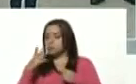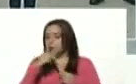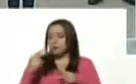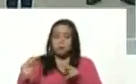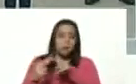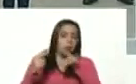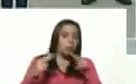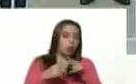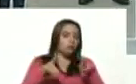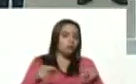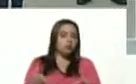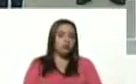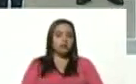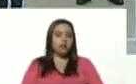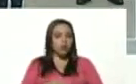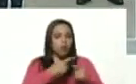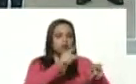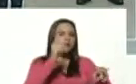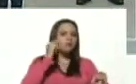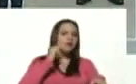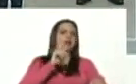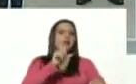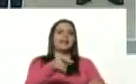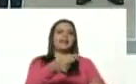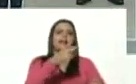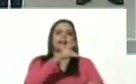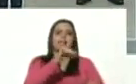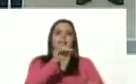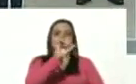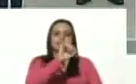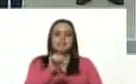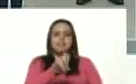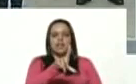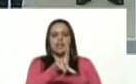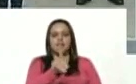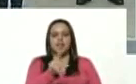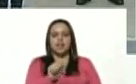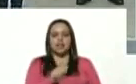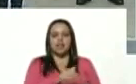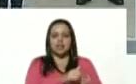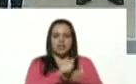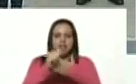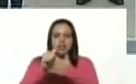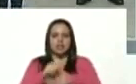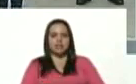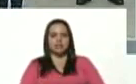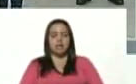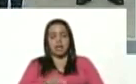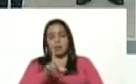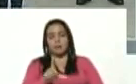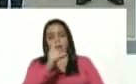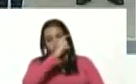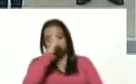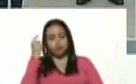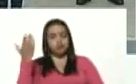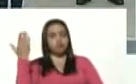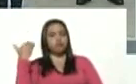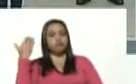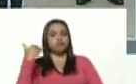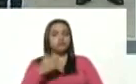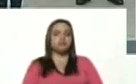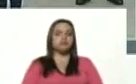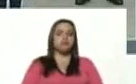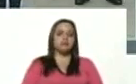Con Griselda Olivero, Griselda, hoy lideresa del Partido Socialista Unido de Venezuela. ¿Ah? Con